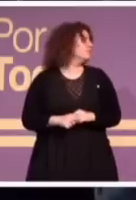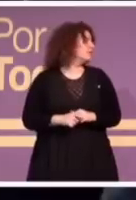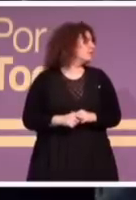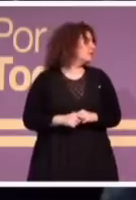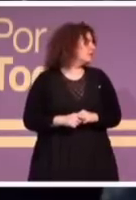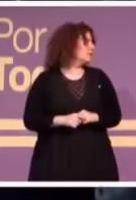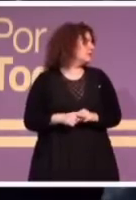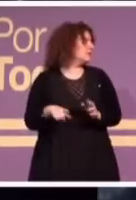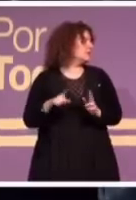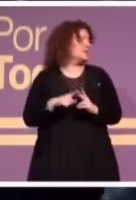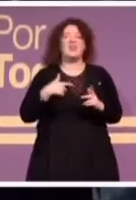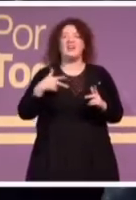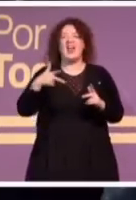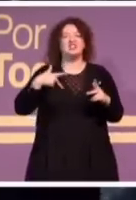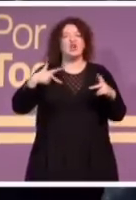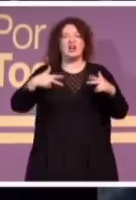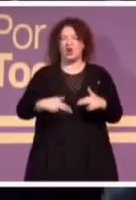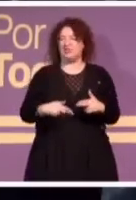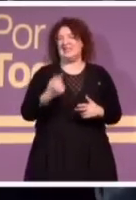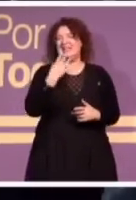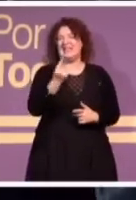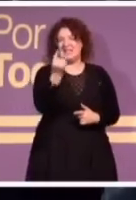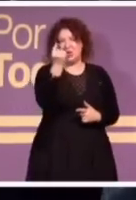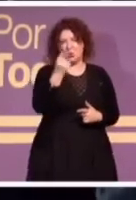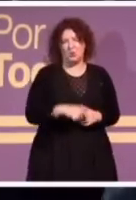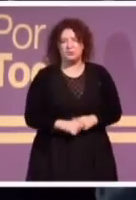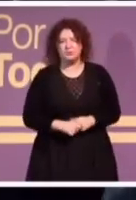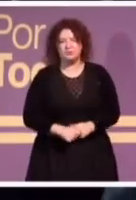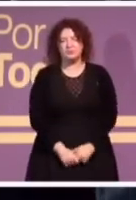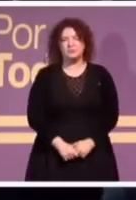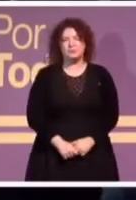solo recorte en derechos.